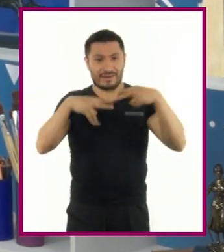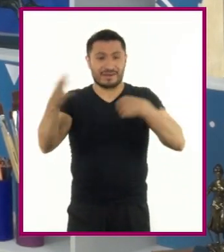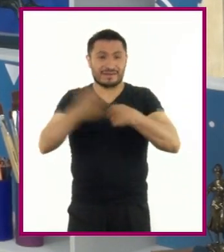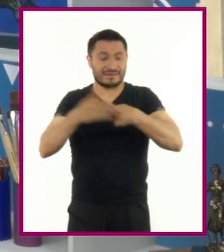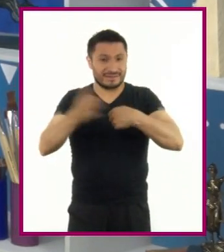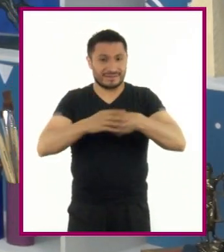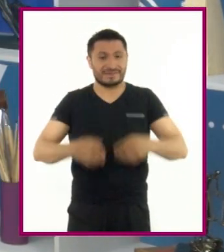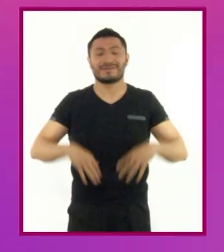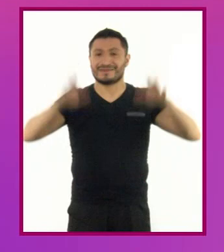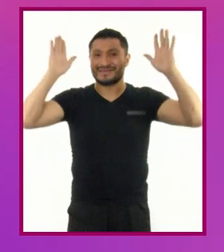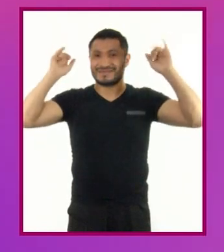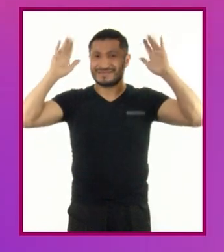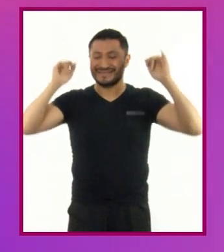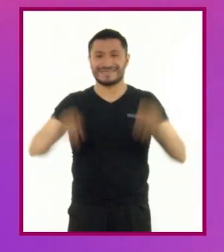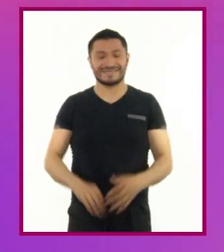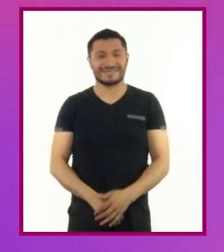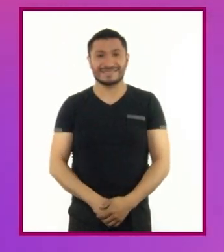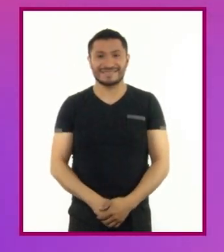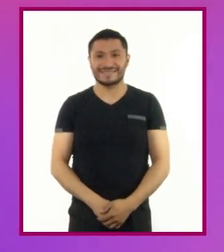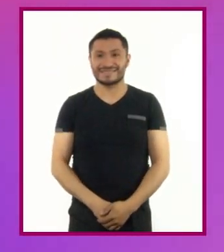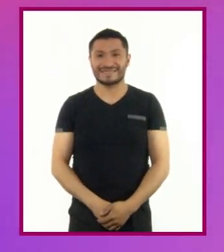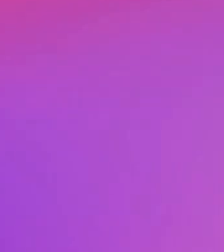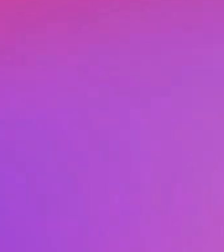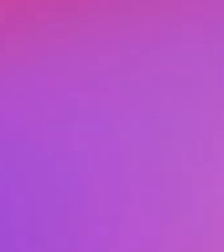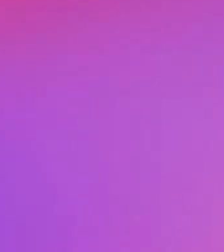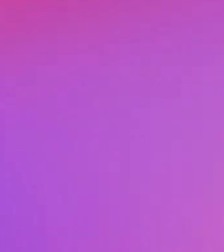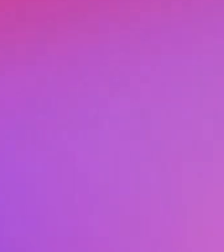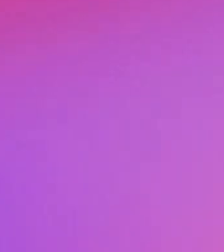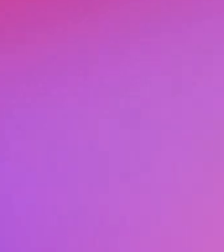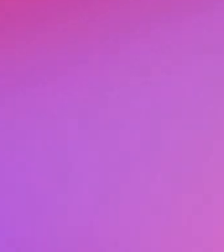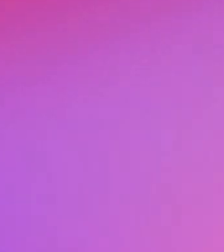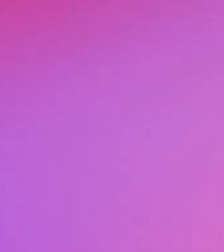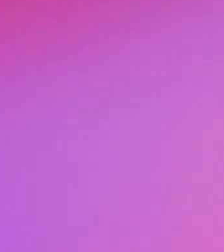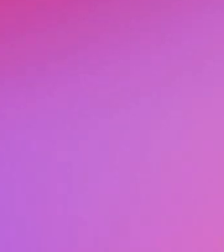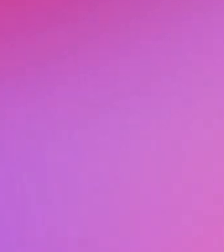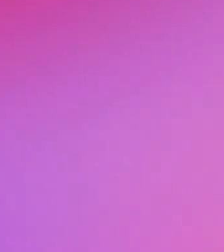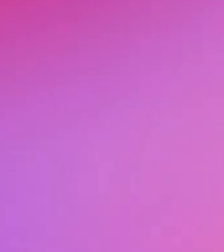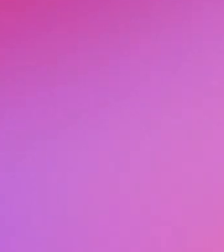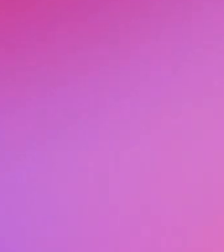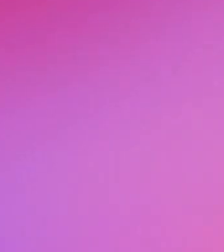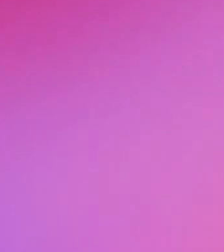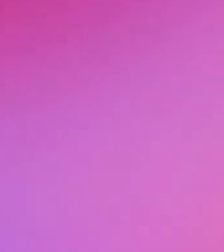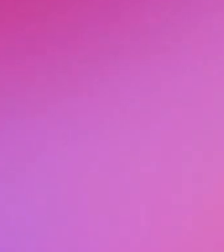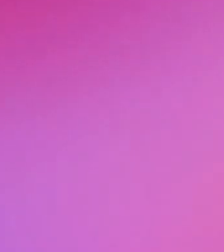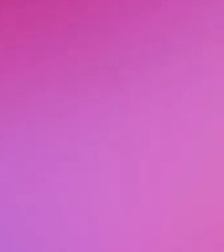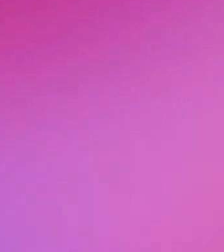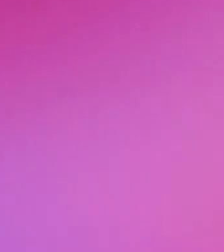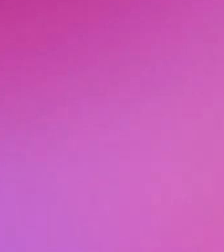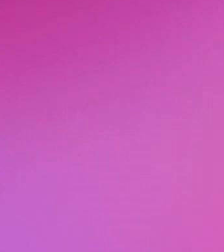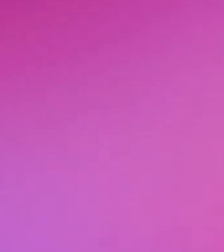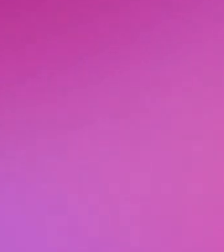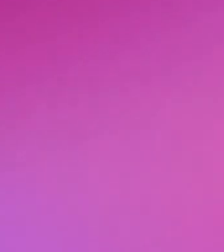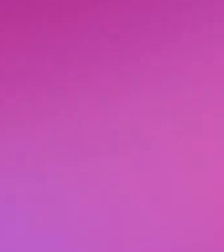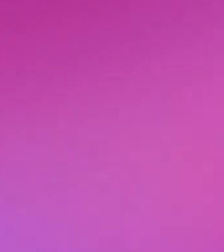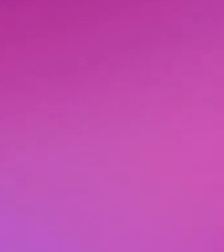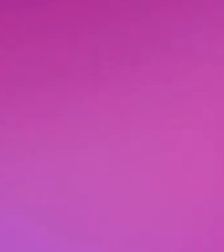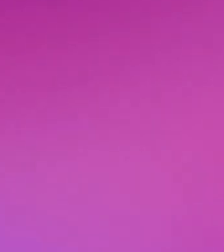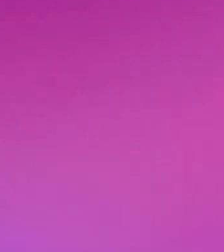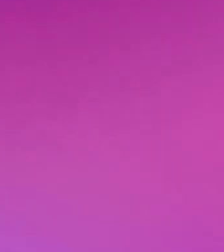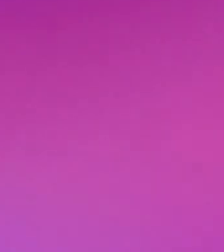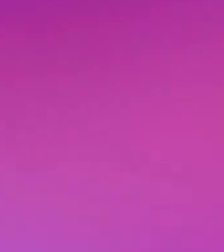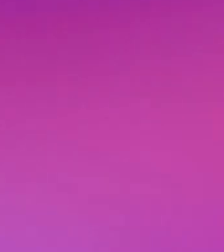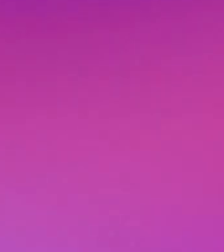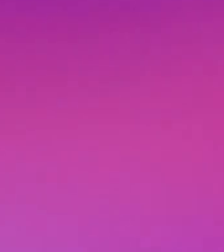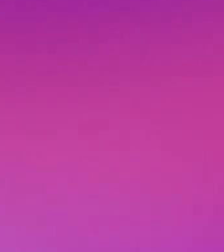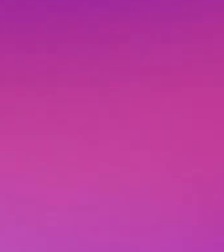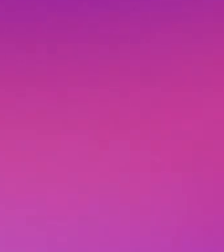la próxima. Si tienes dudas o necesitas ayuda, llama al Centro de Apoyo Pedagógico a Distancia.